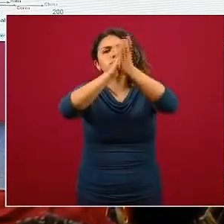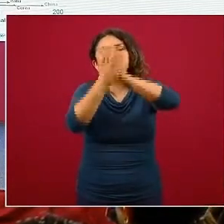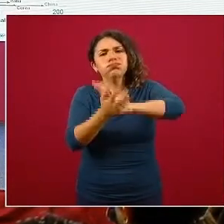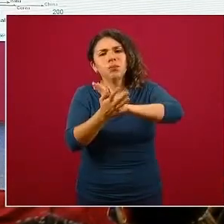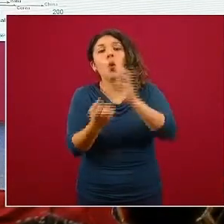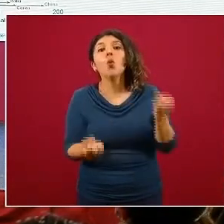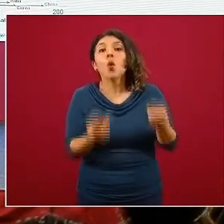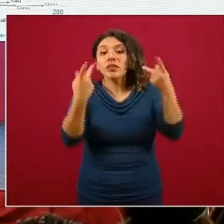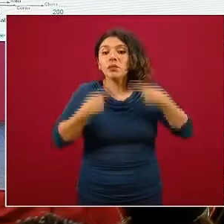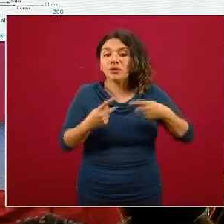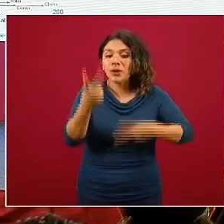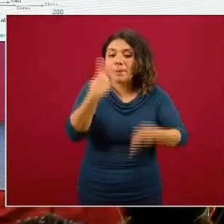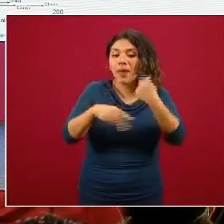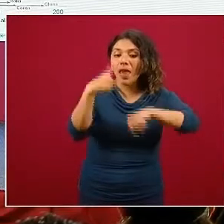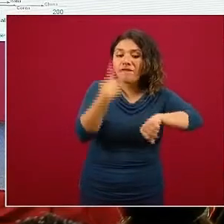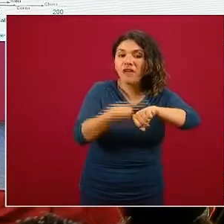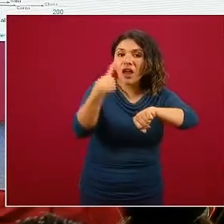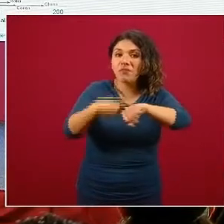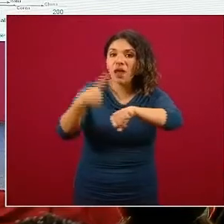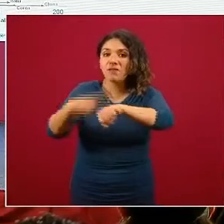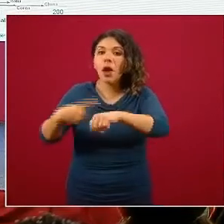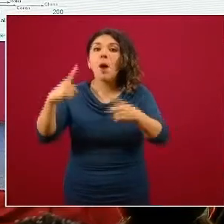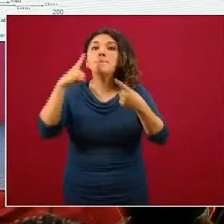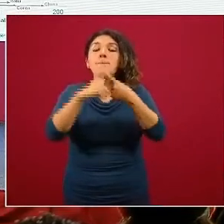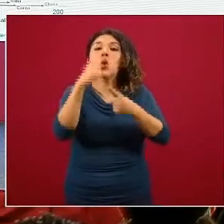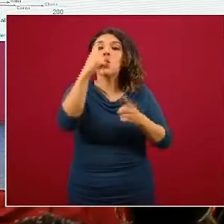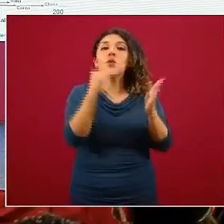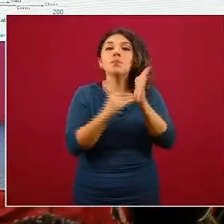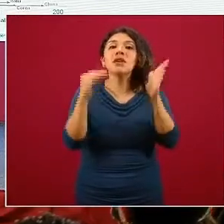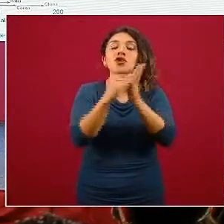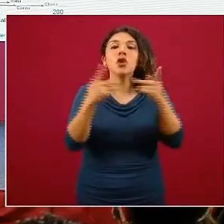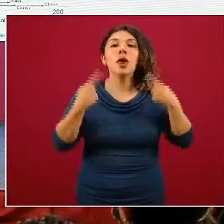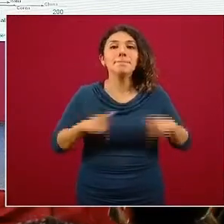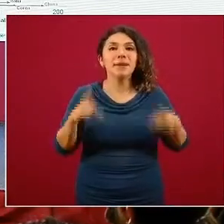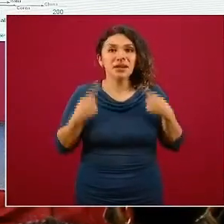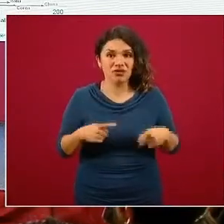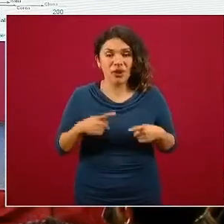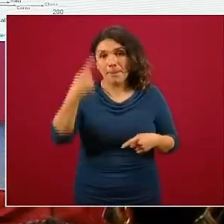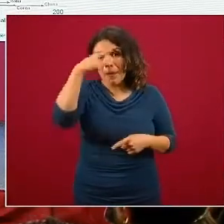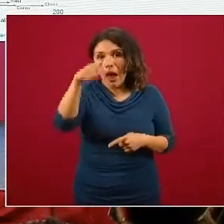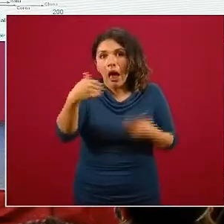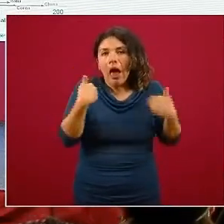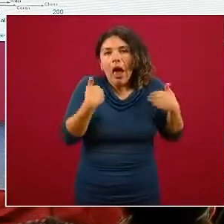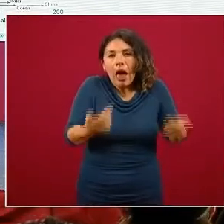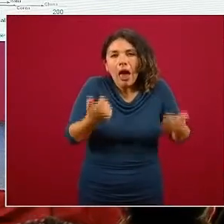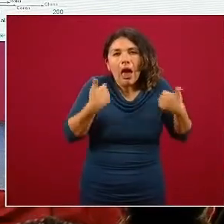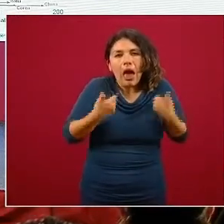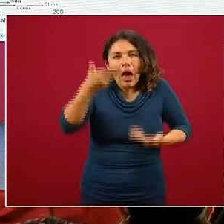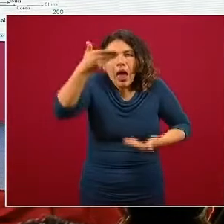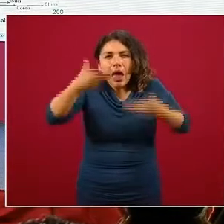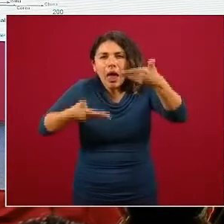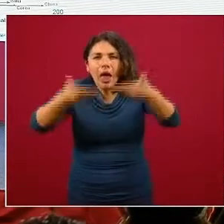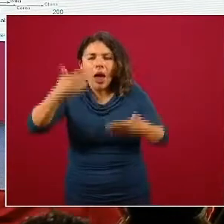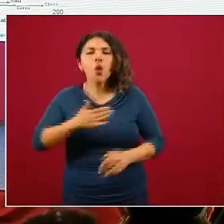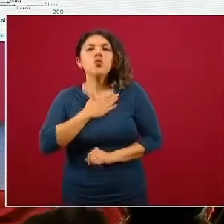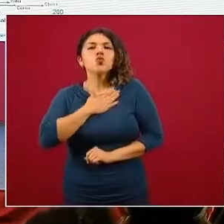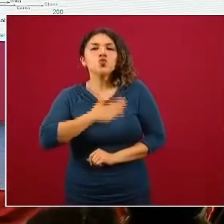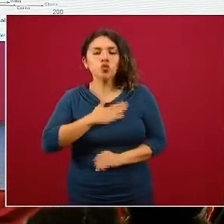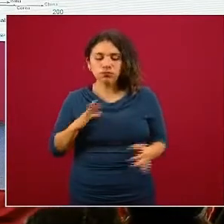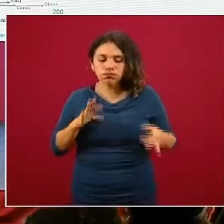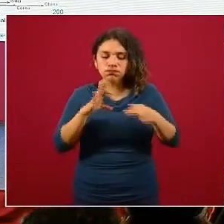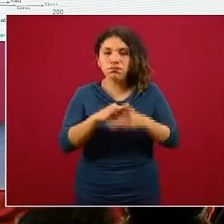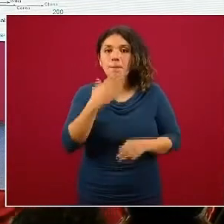de casos, que está medida por millón de habitante, para que pueda haber una comparación equilibrada, justa,